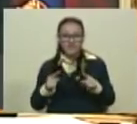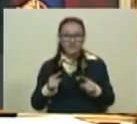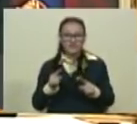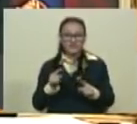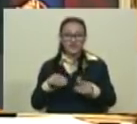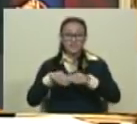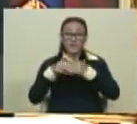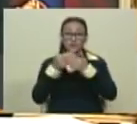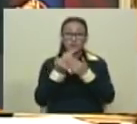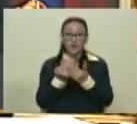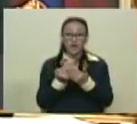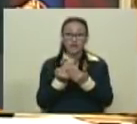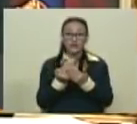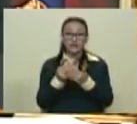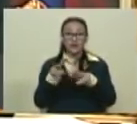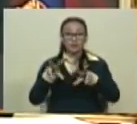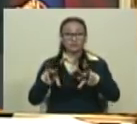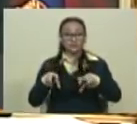la madrugada,